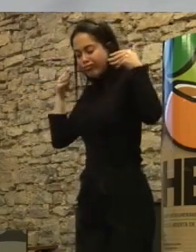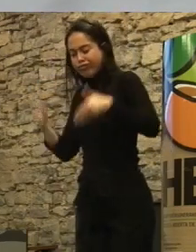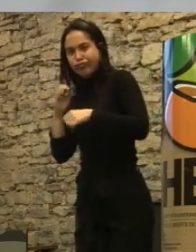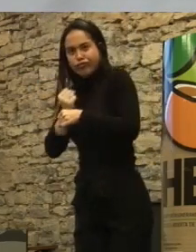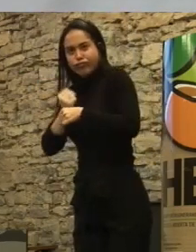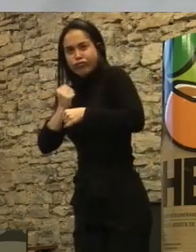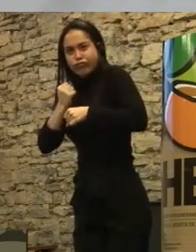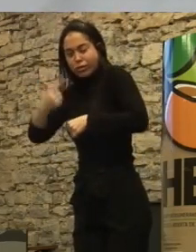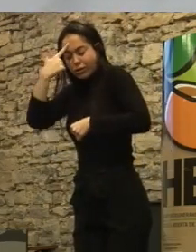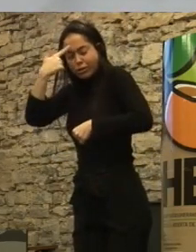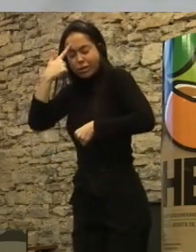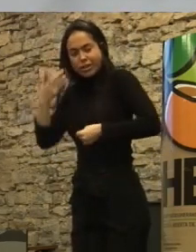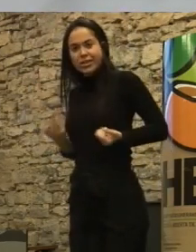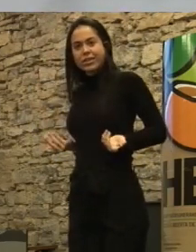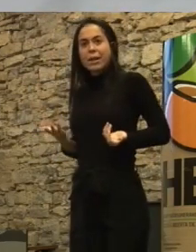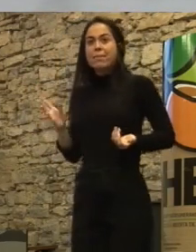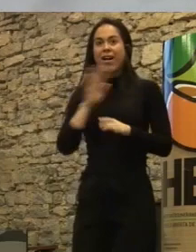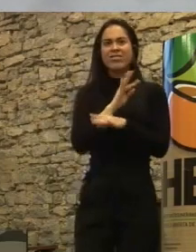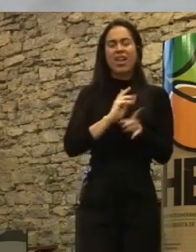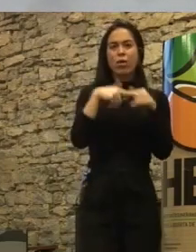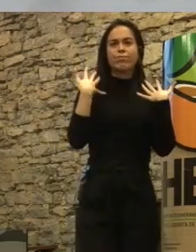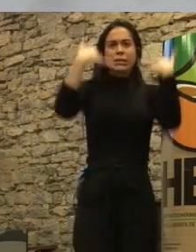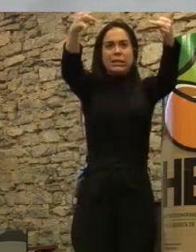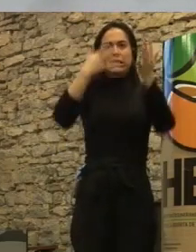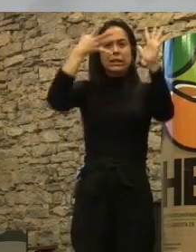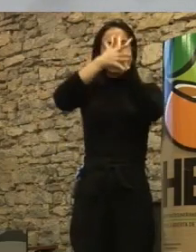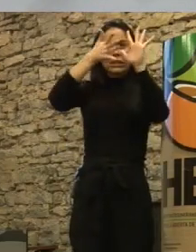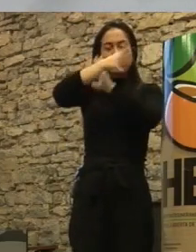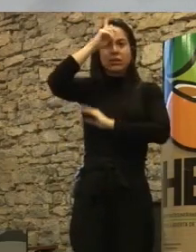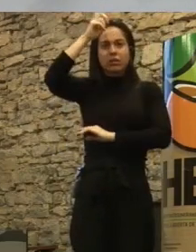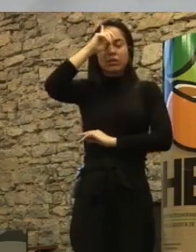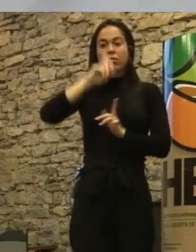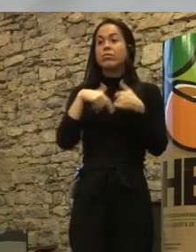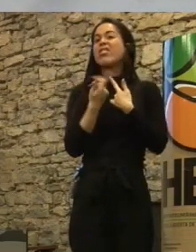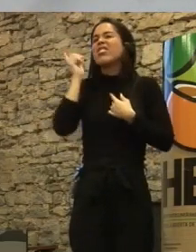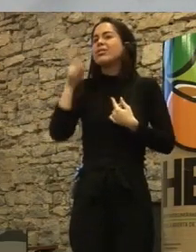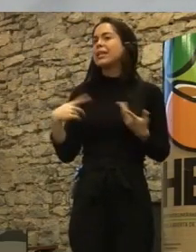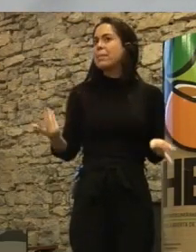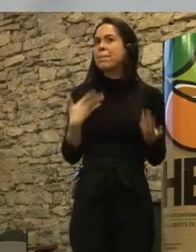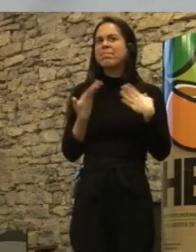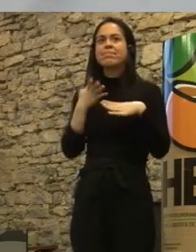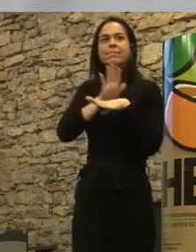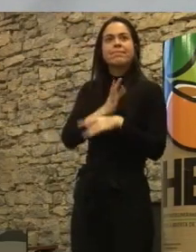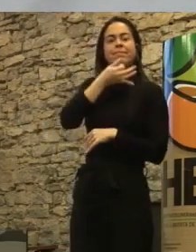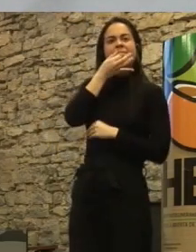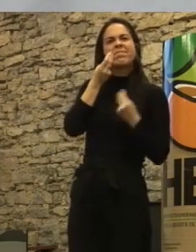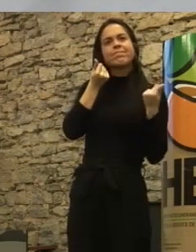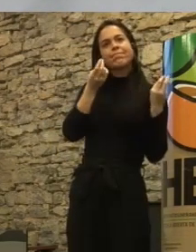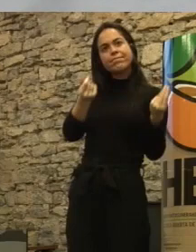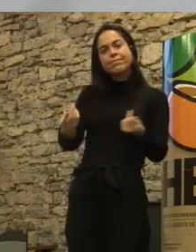están tan obsesionados que A, no lo saben explicar, B, no tienen tiempo para dar valor a la presentación pública y